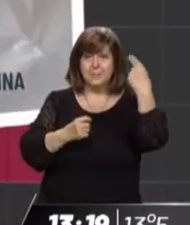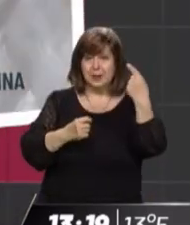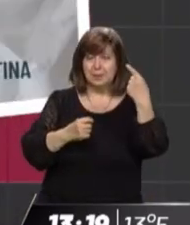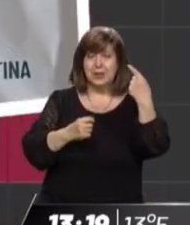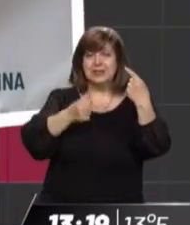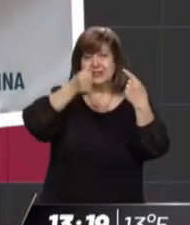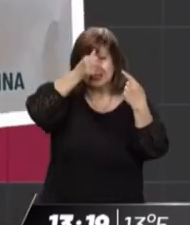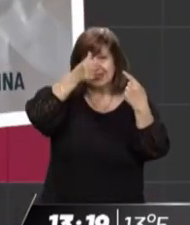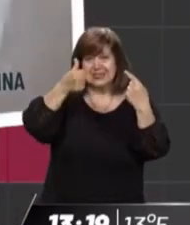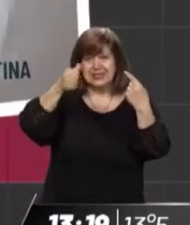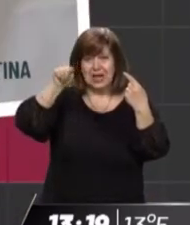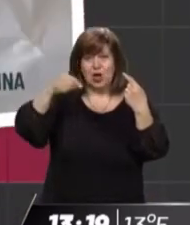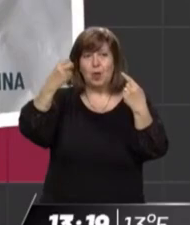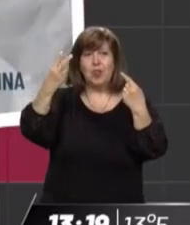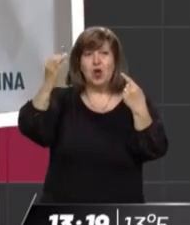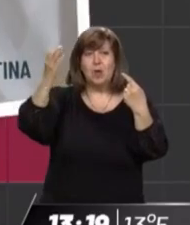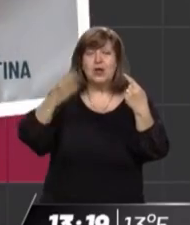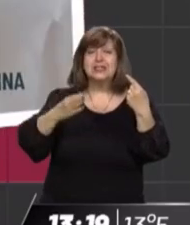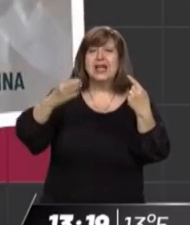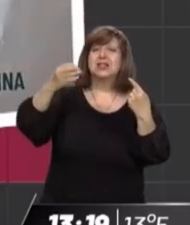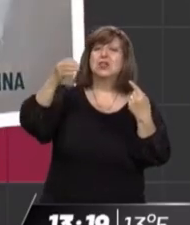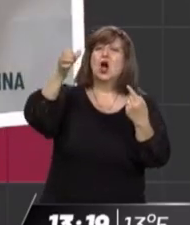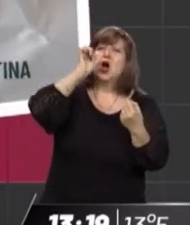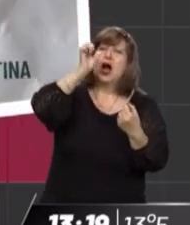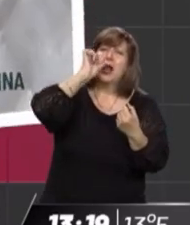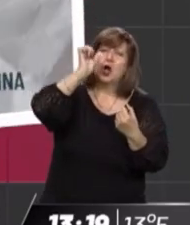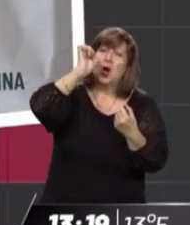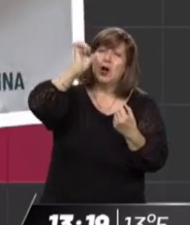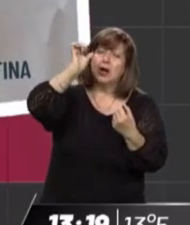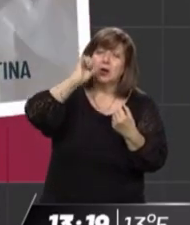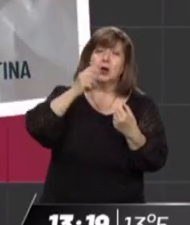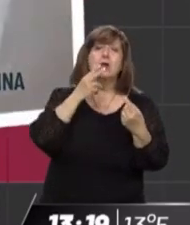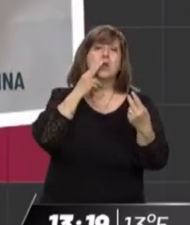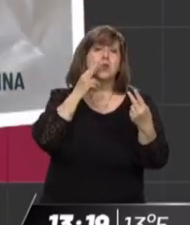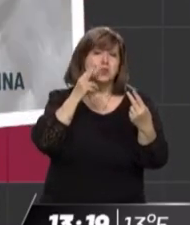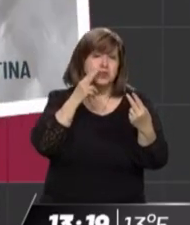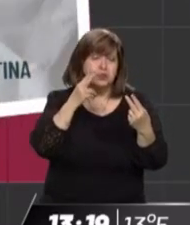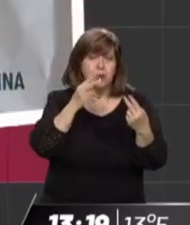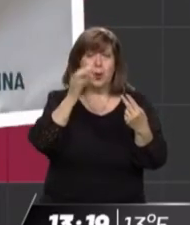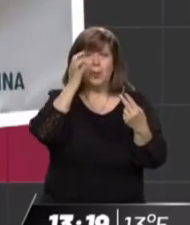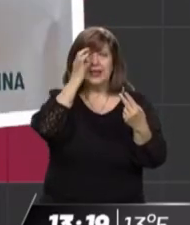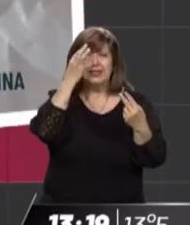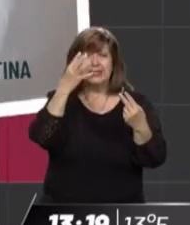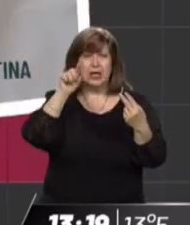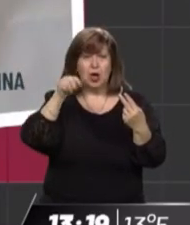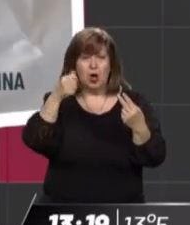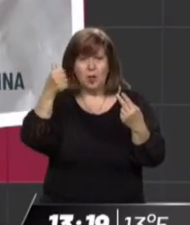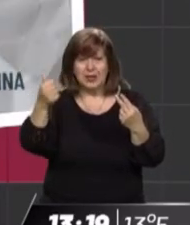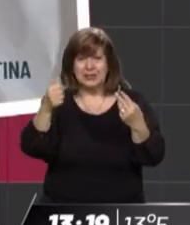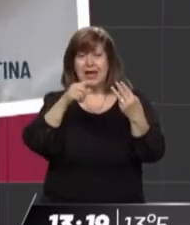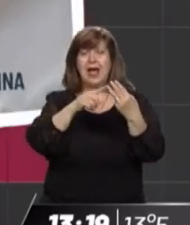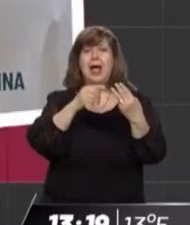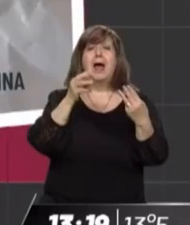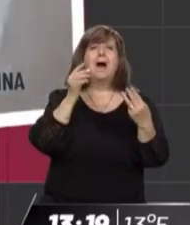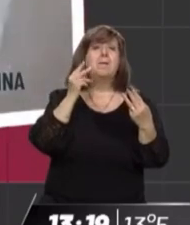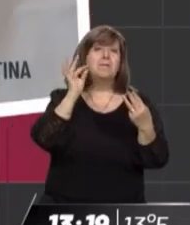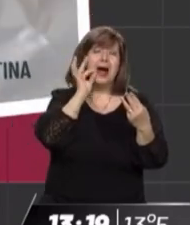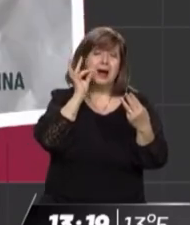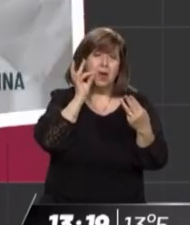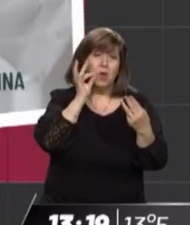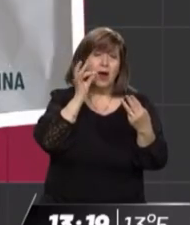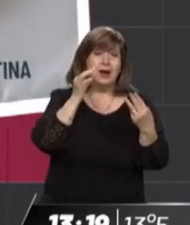el 66,2% como lo más consumido, el tabaco el 25,6%, la marihuana